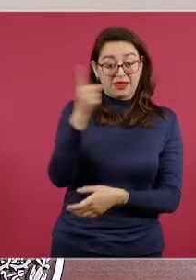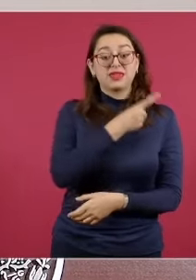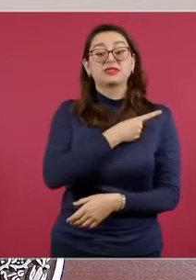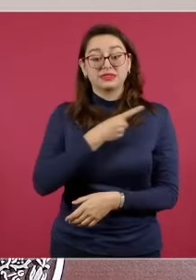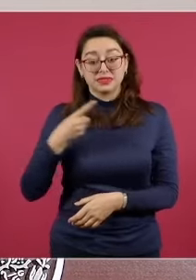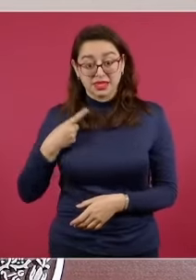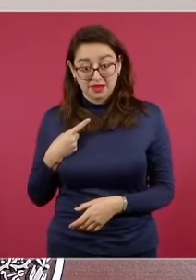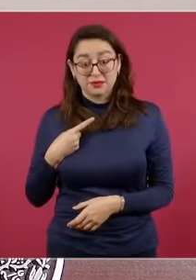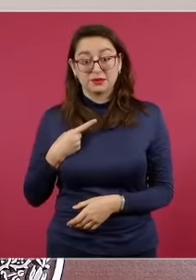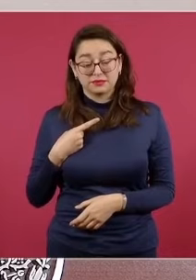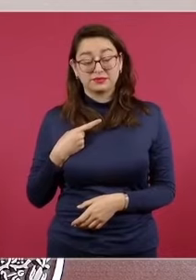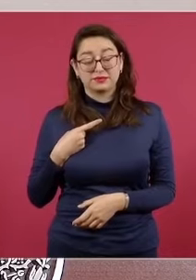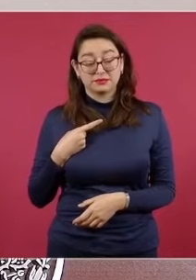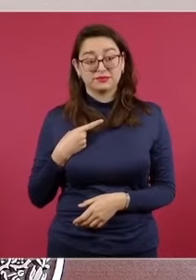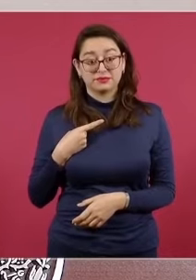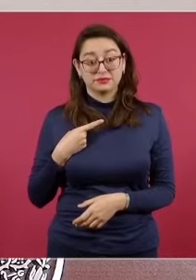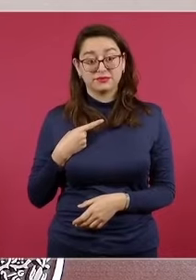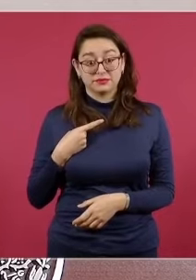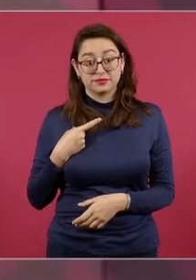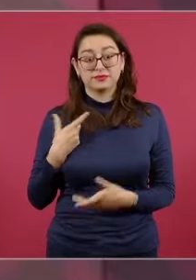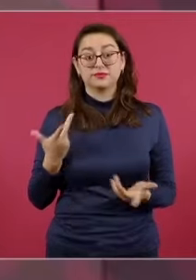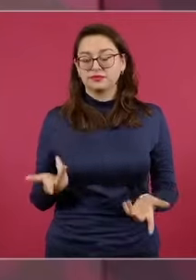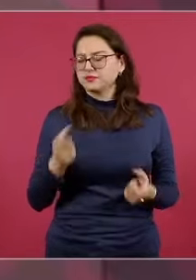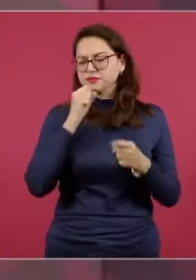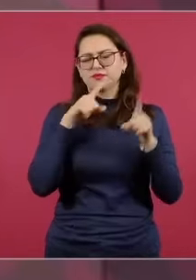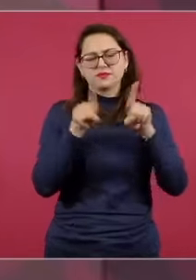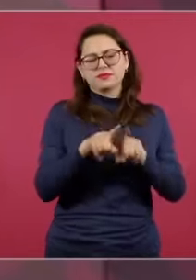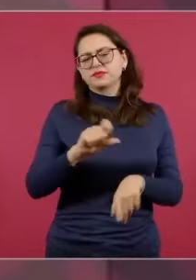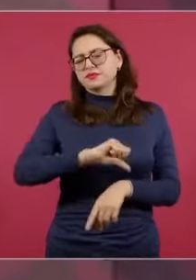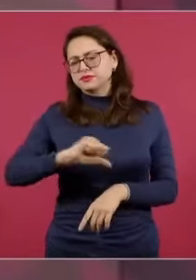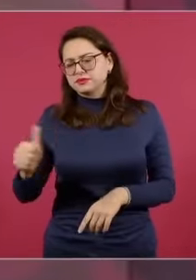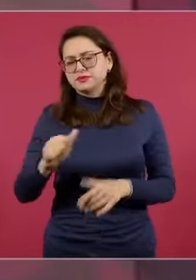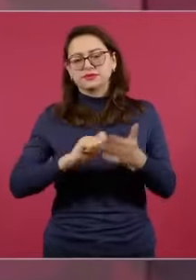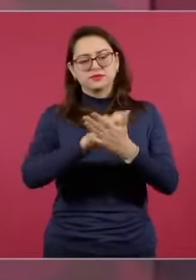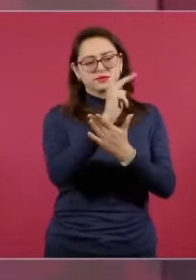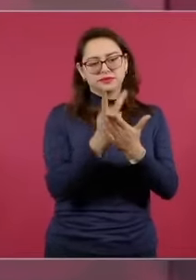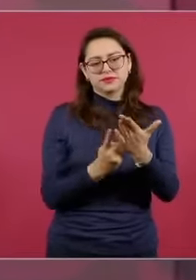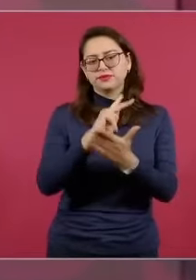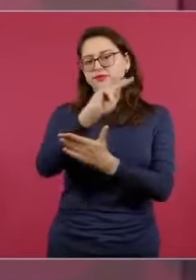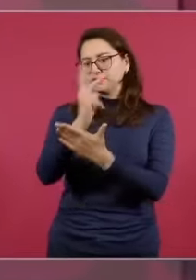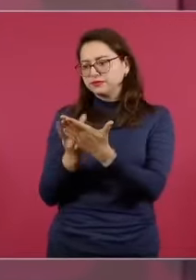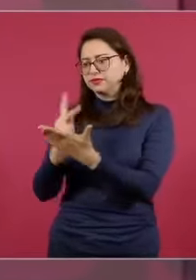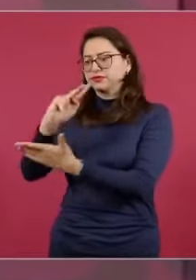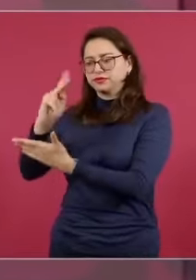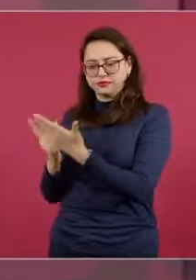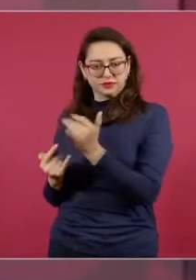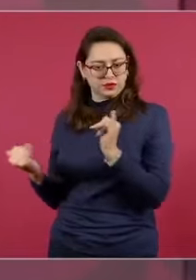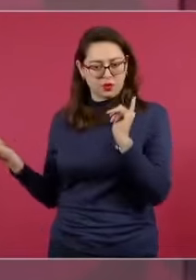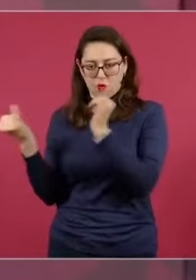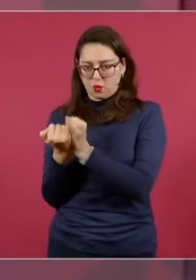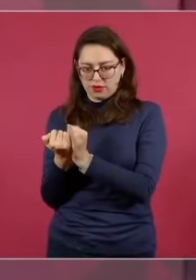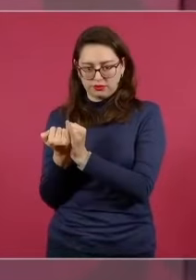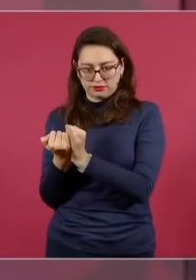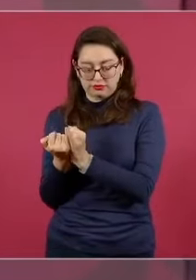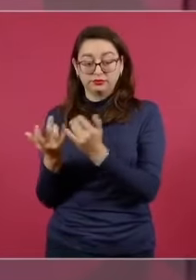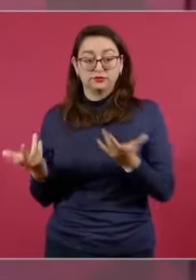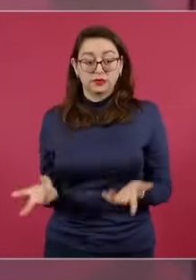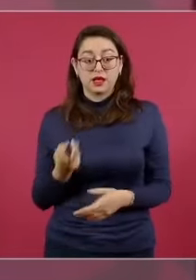Y así todo lo demás. El que en la Constitución, que es parte de lo que vamos